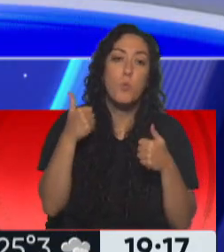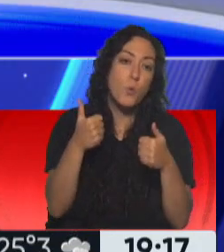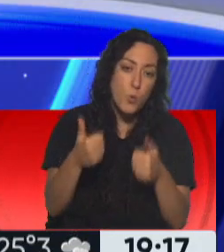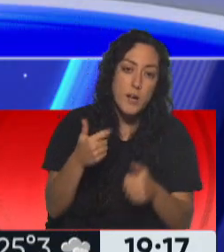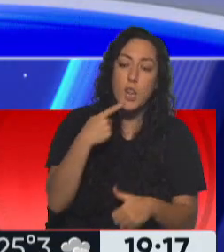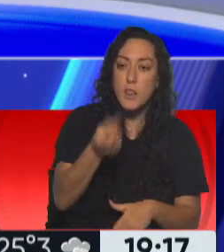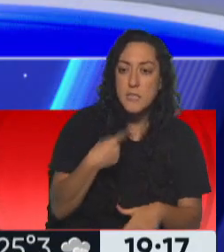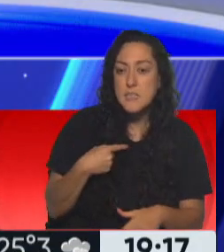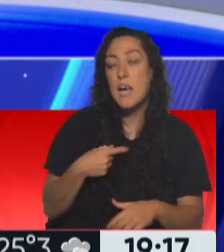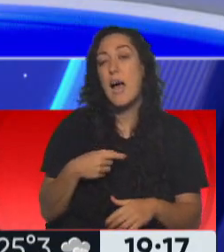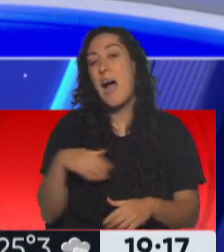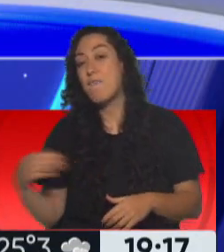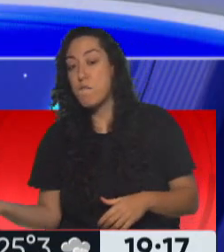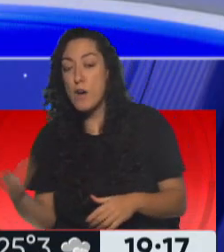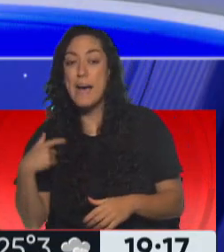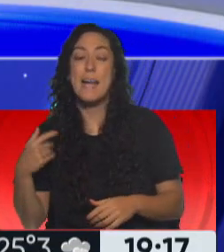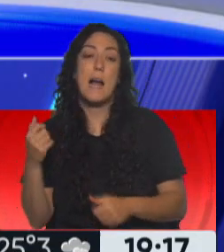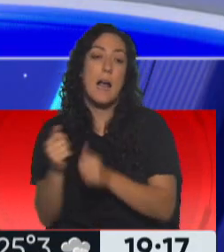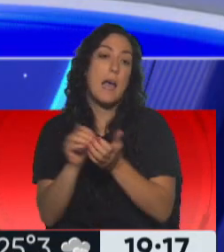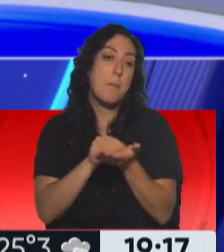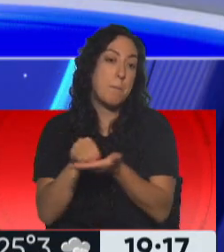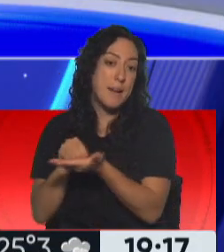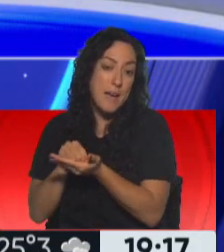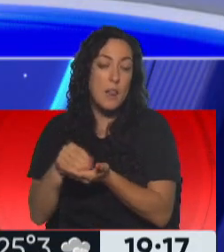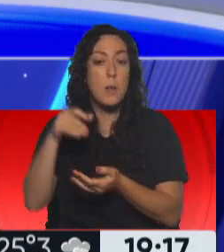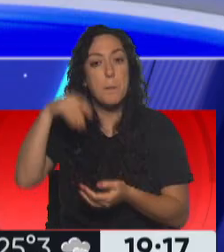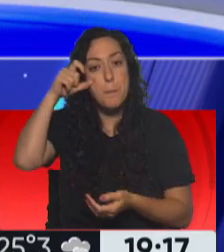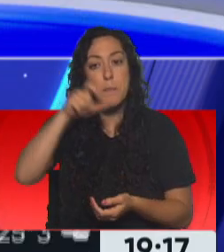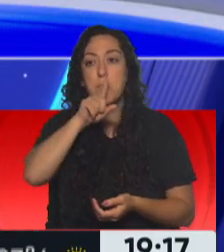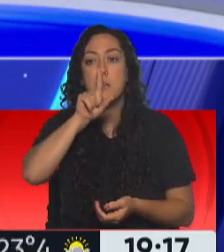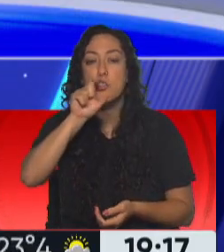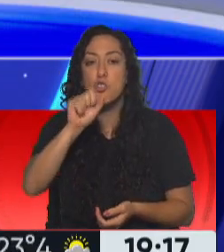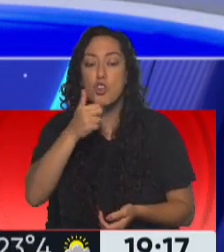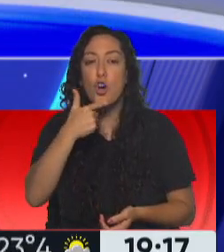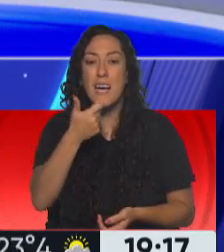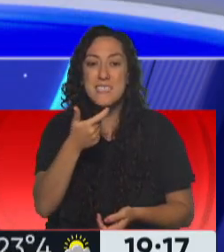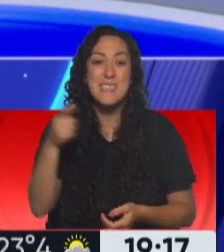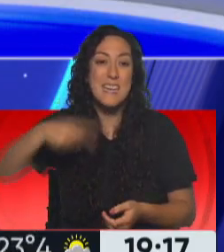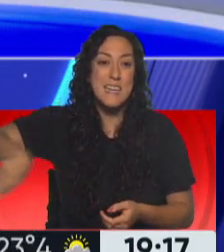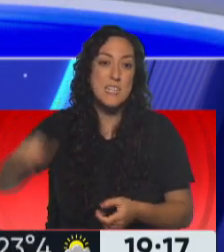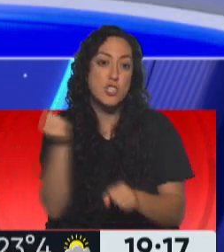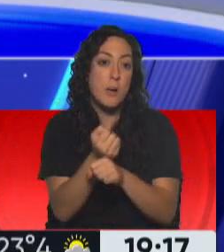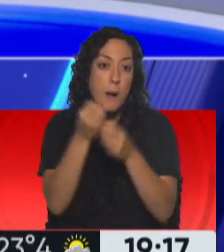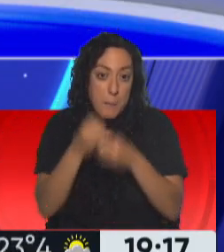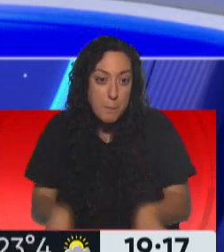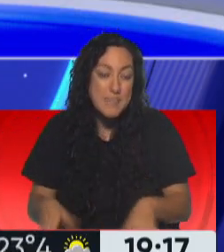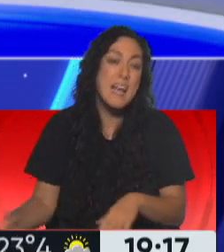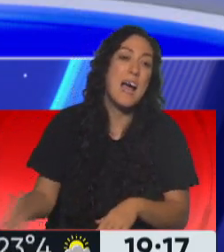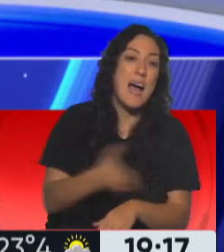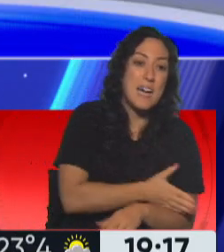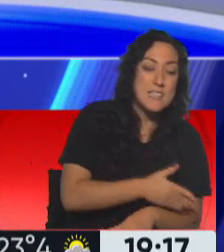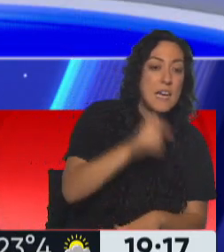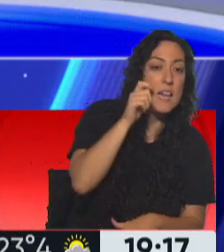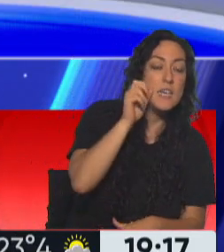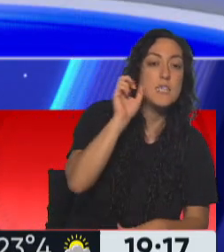Que extraoficialmente le comentan a Alfredo, allegados de la empresa Metrogas, que para que ellos ingresen y poder chequear si hay una pérdida de